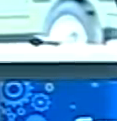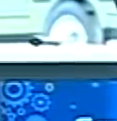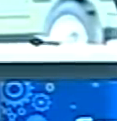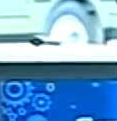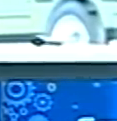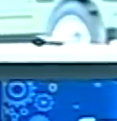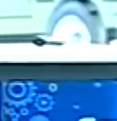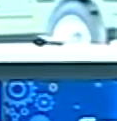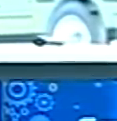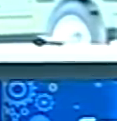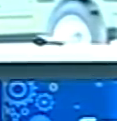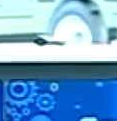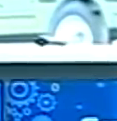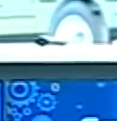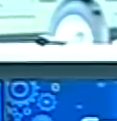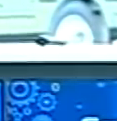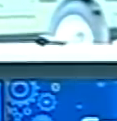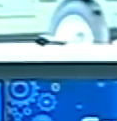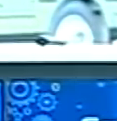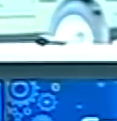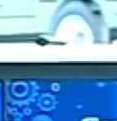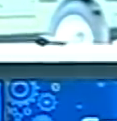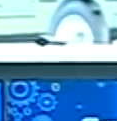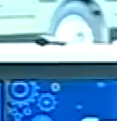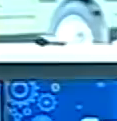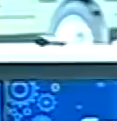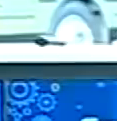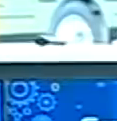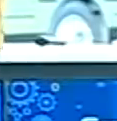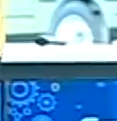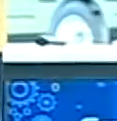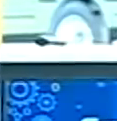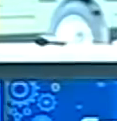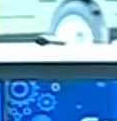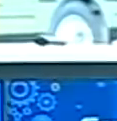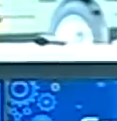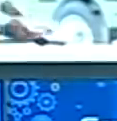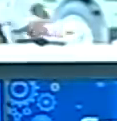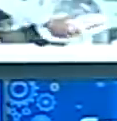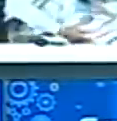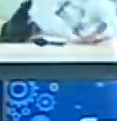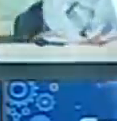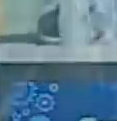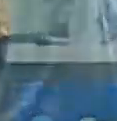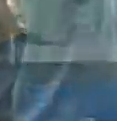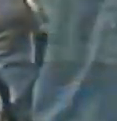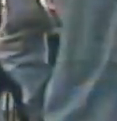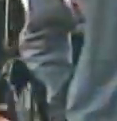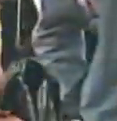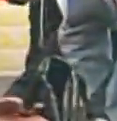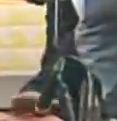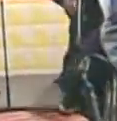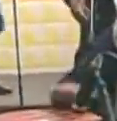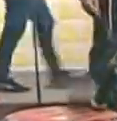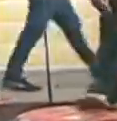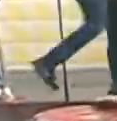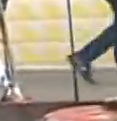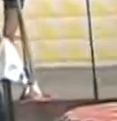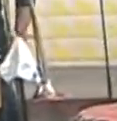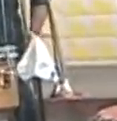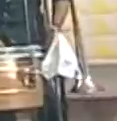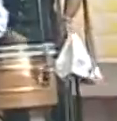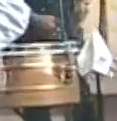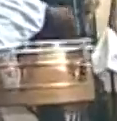piragua de Guillermo Cubillo, era la piragua, era la piragua, la piragua, la